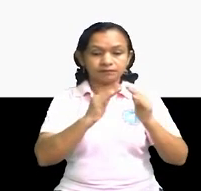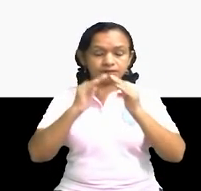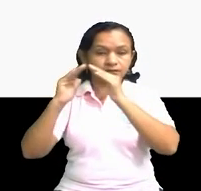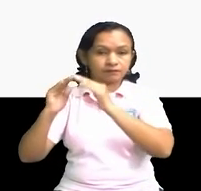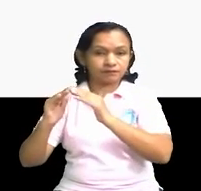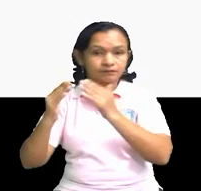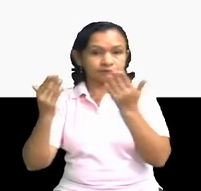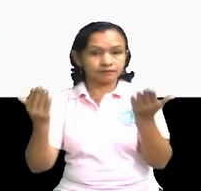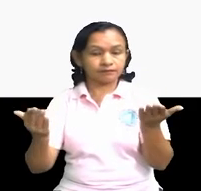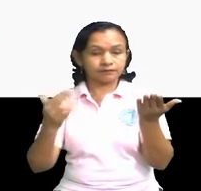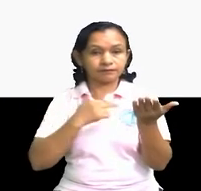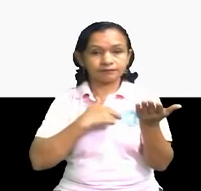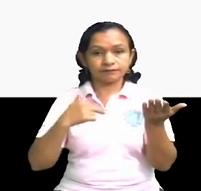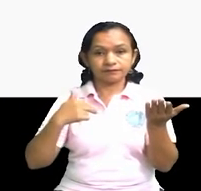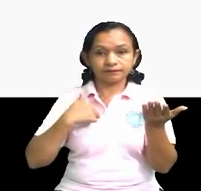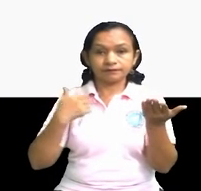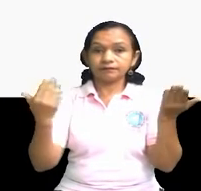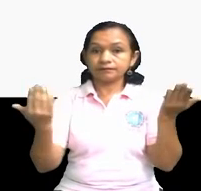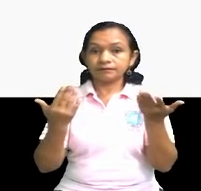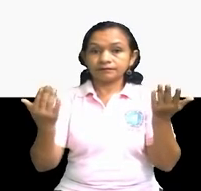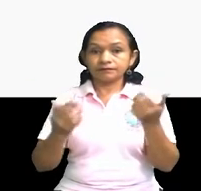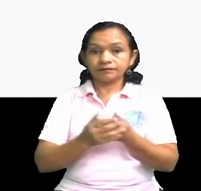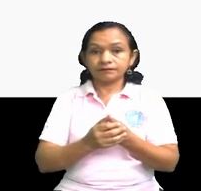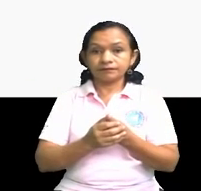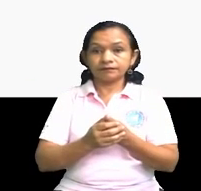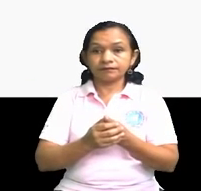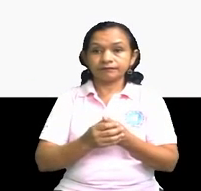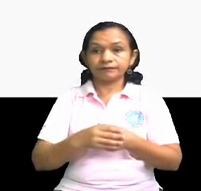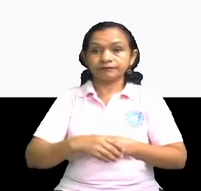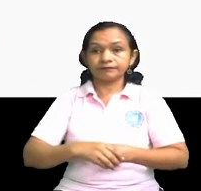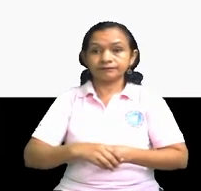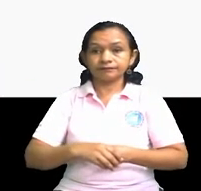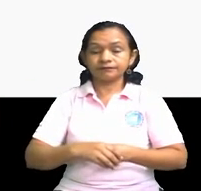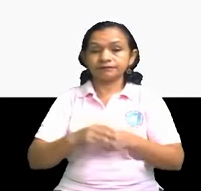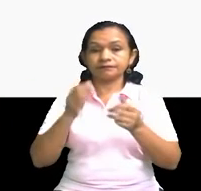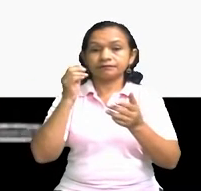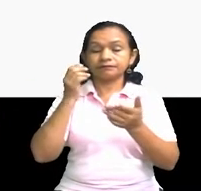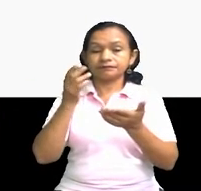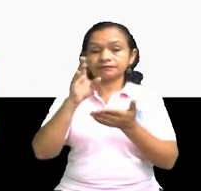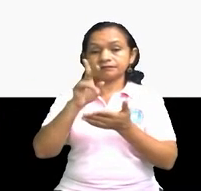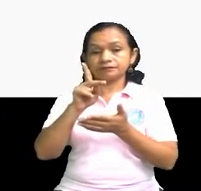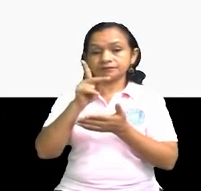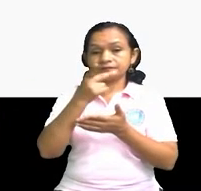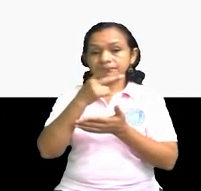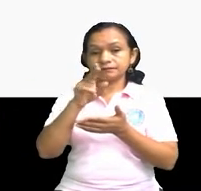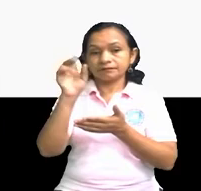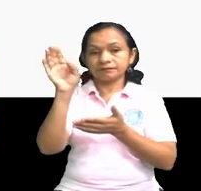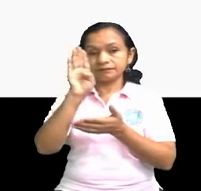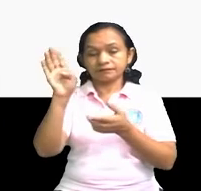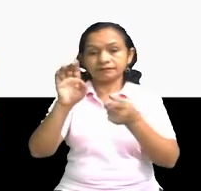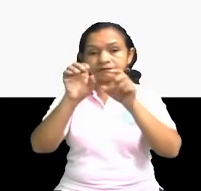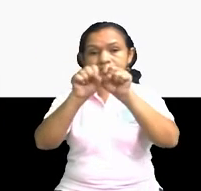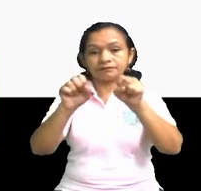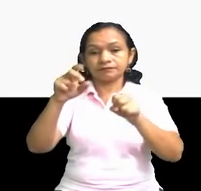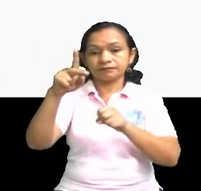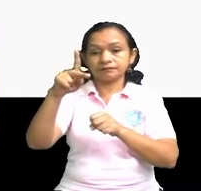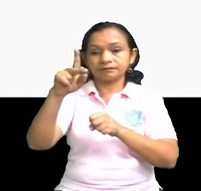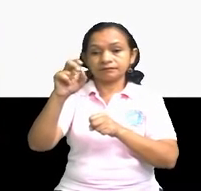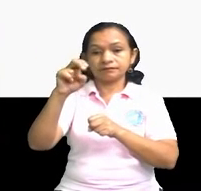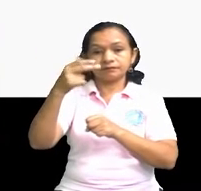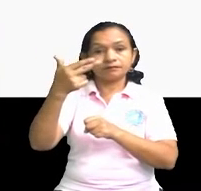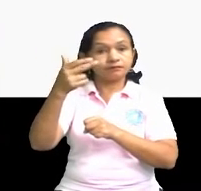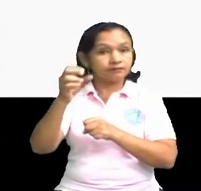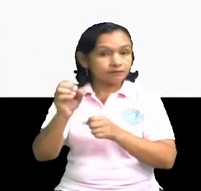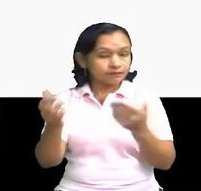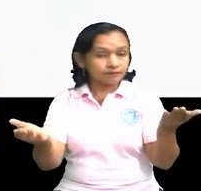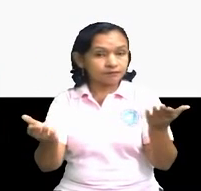cerrado. Entonces, hasta que ellos abren, nosotros volvemos a abrir. Claro. Peña Blanca, San Pancho y esas partes. Ahí